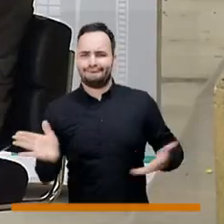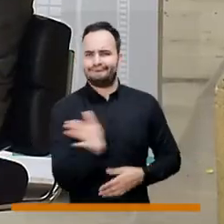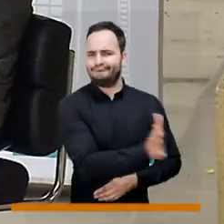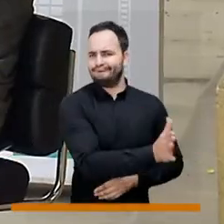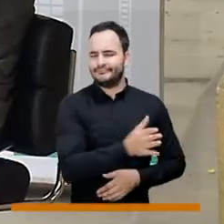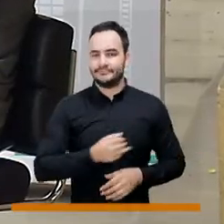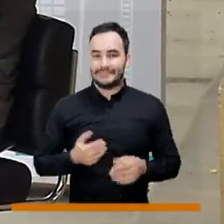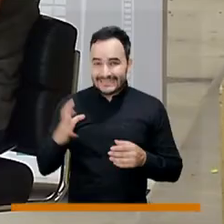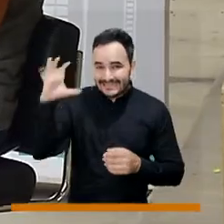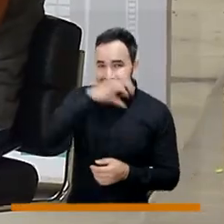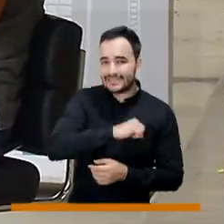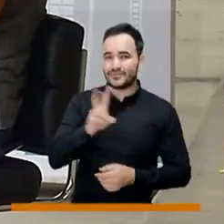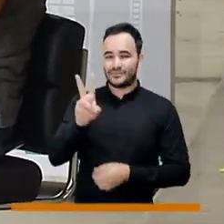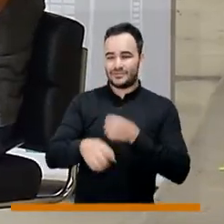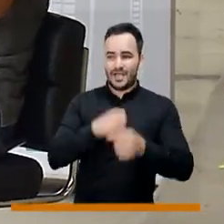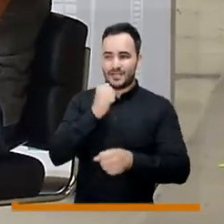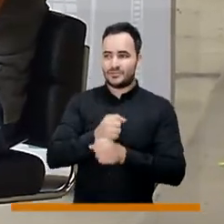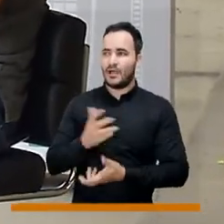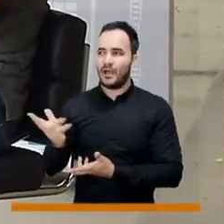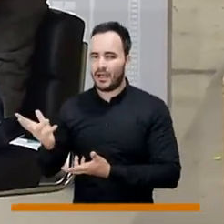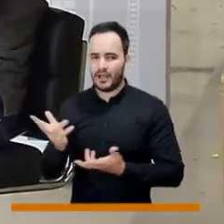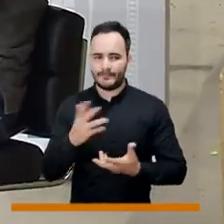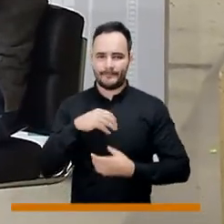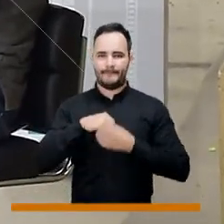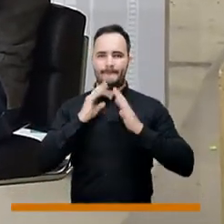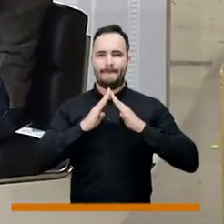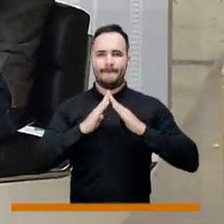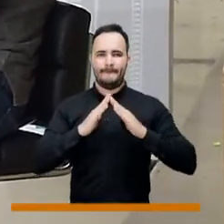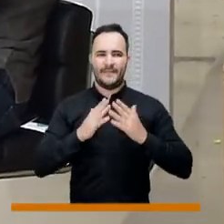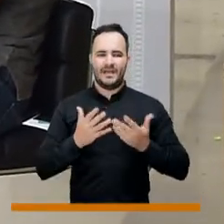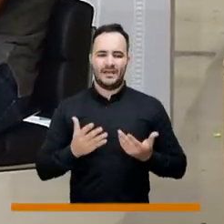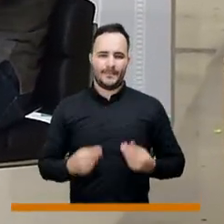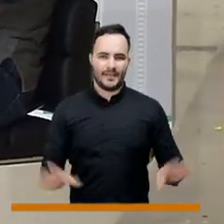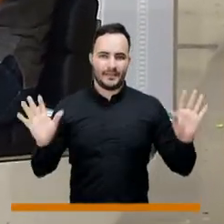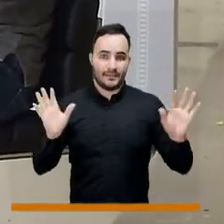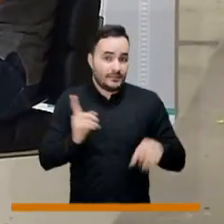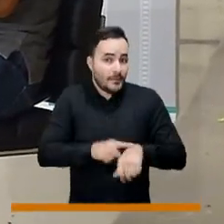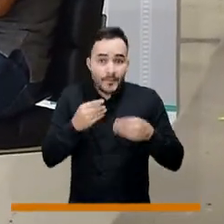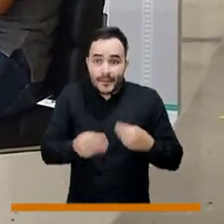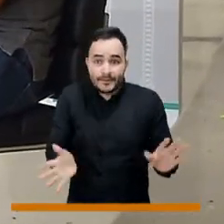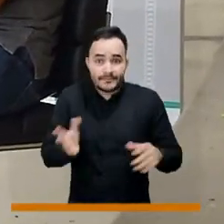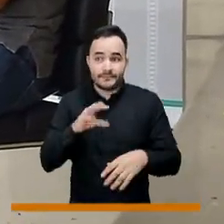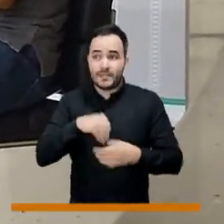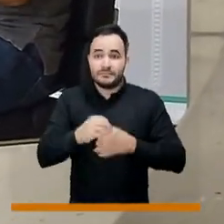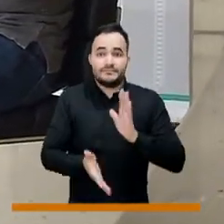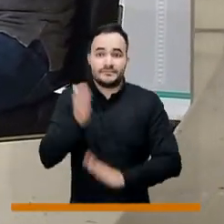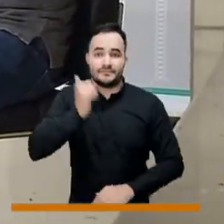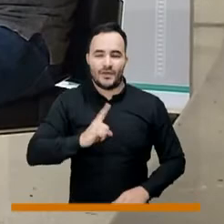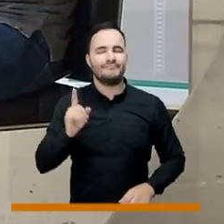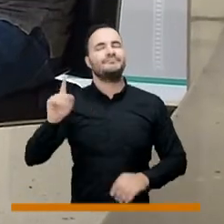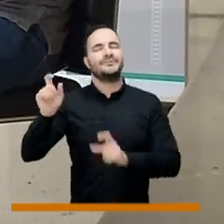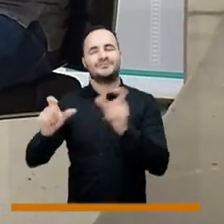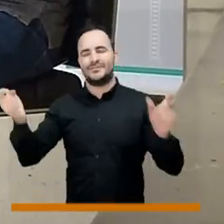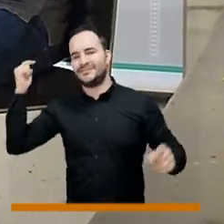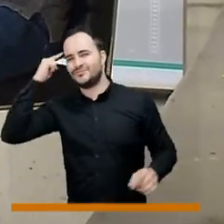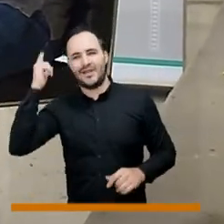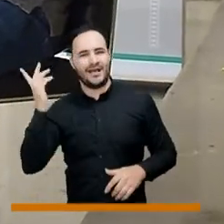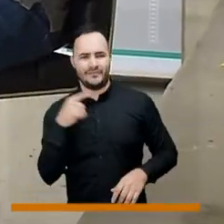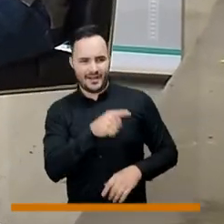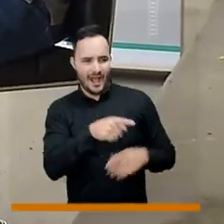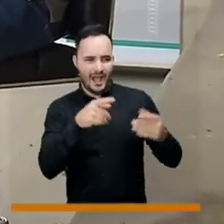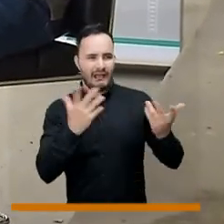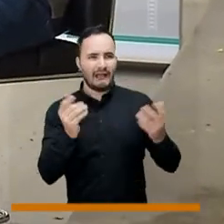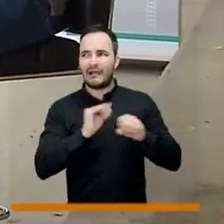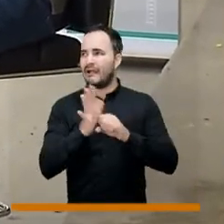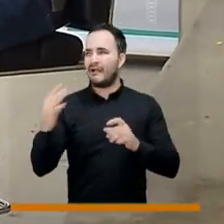un talento que se perdió 2 años en el tema de la pandemia. Entonces yo creo que hay mucha gente que no se ha dado cuenta todos los daños que hizo la